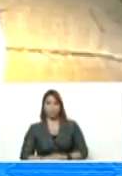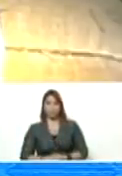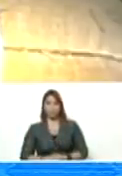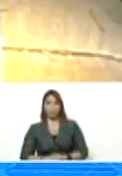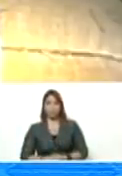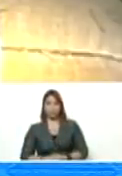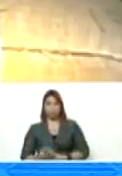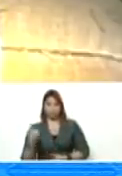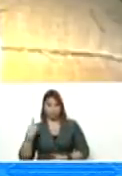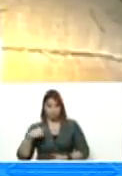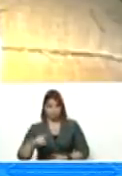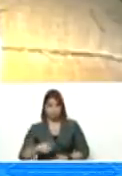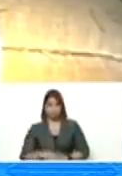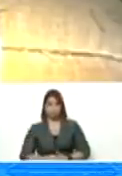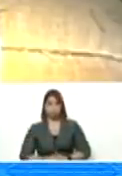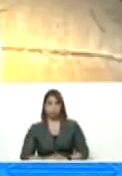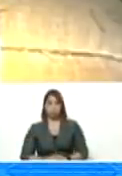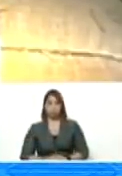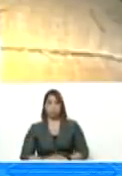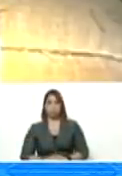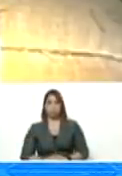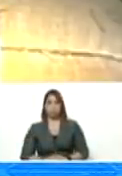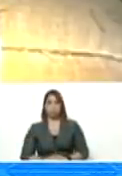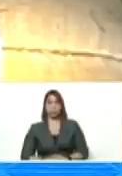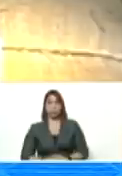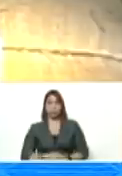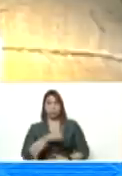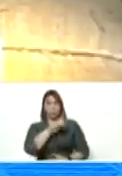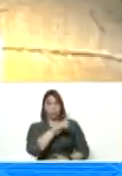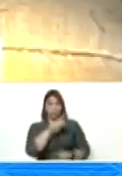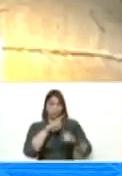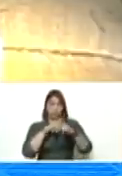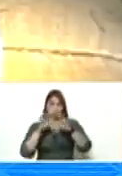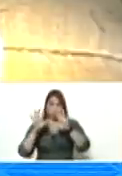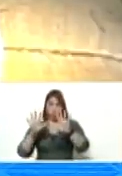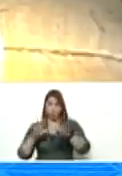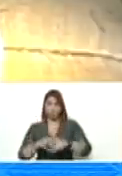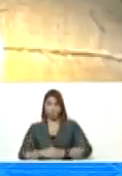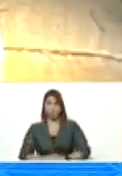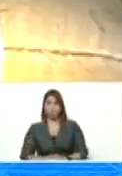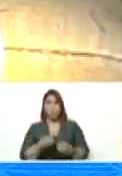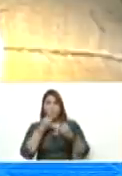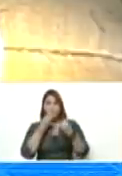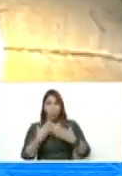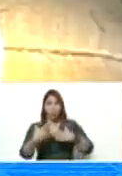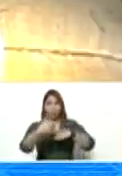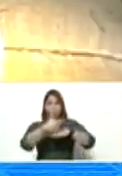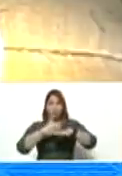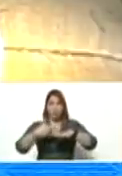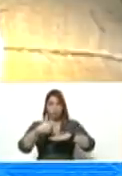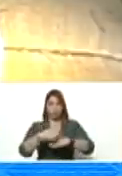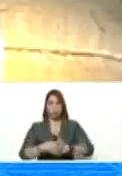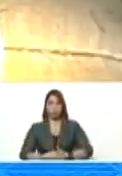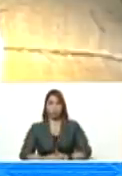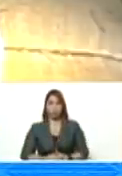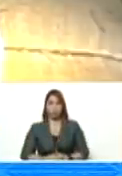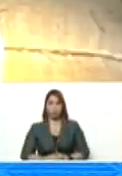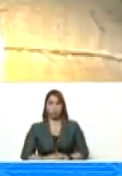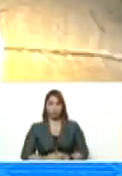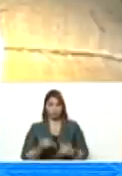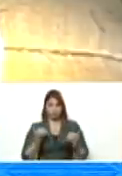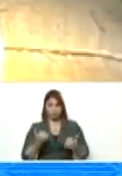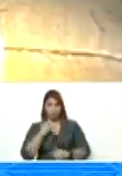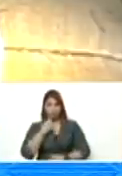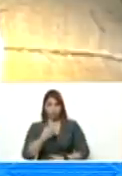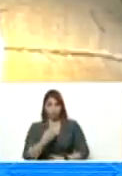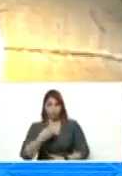y tener en el 1x10 del buen gobierno. Acabo de decir, vamos